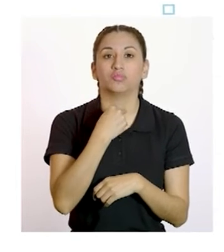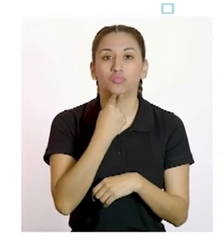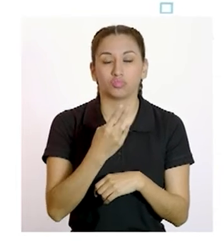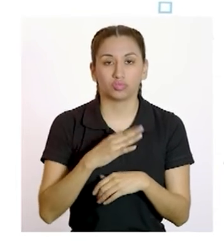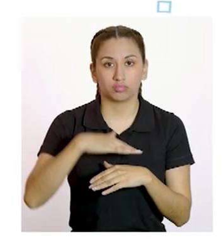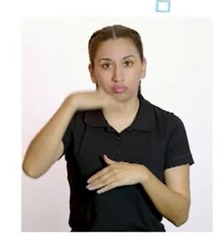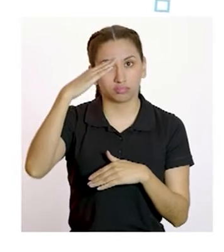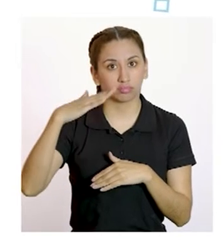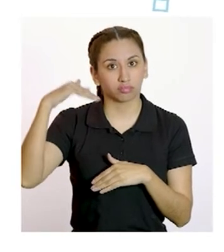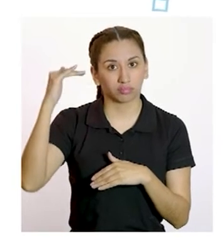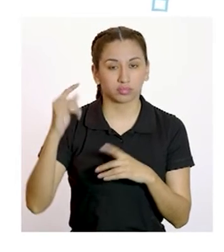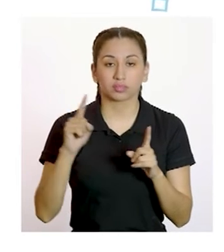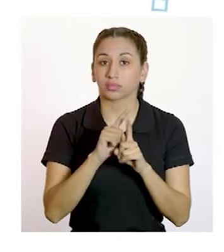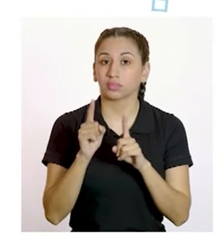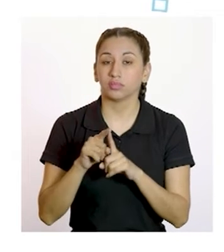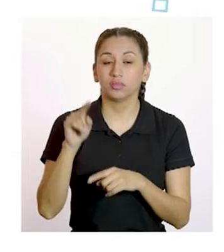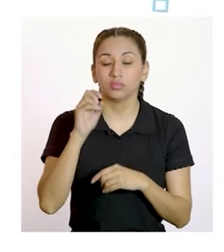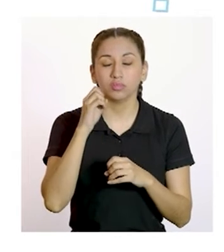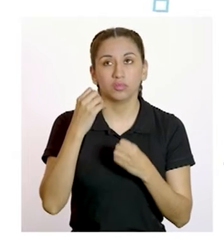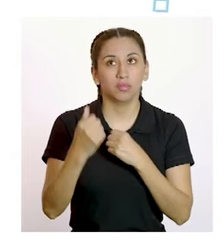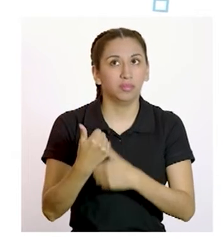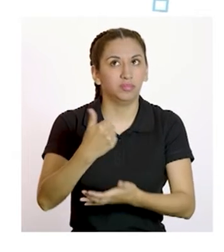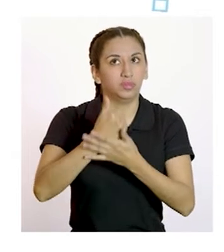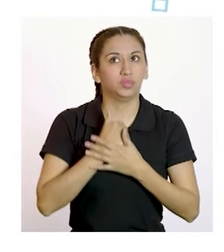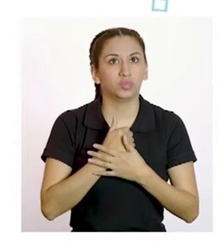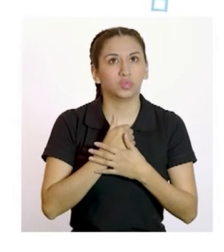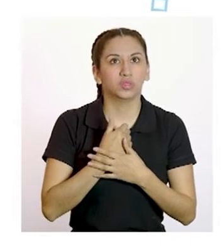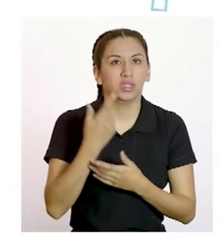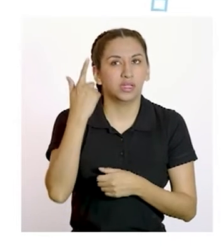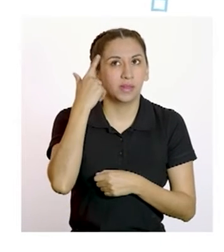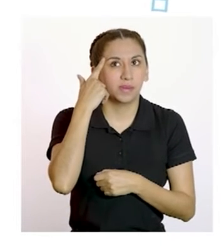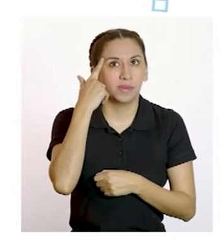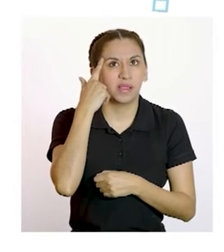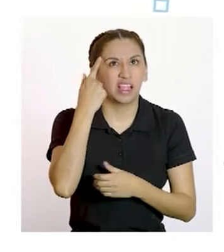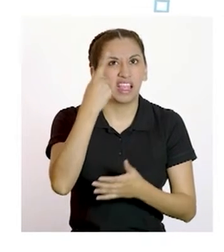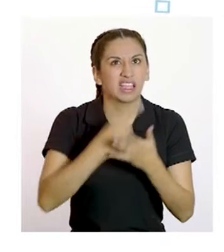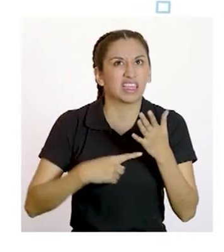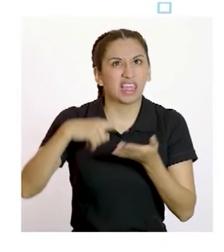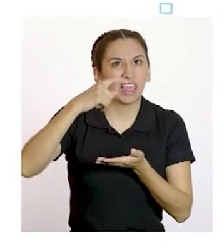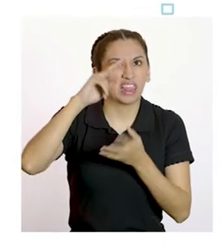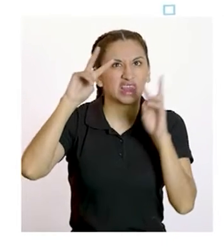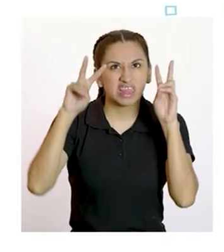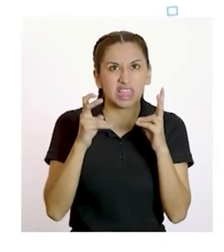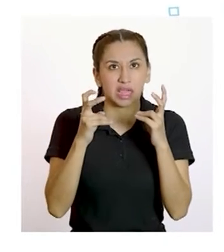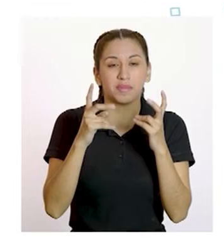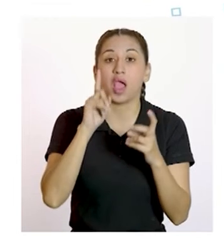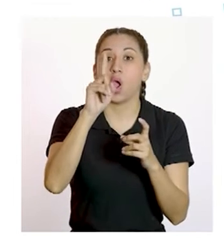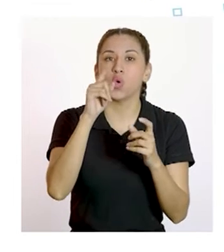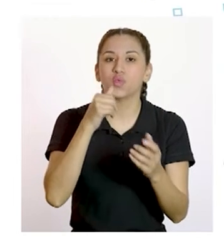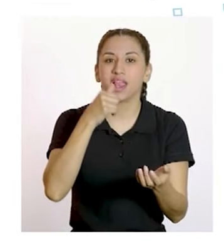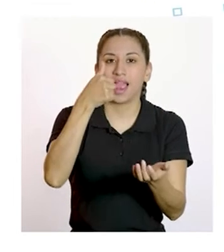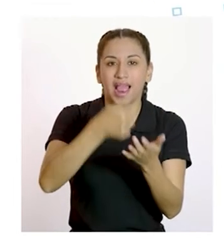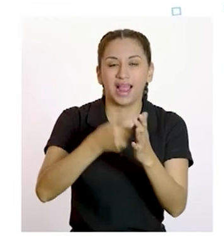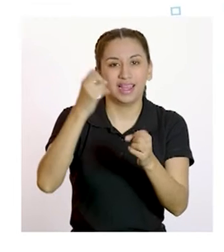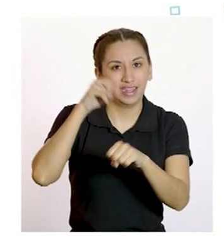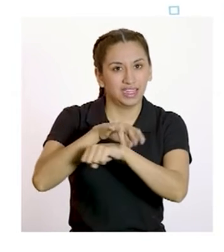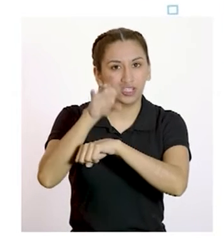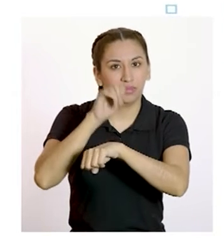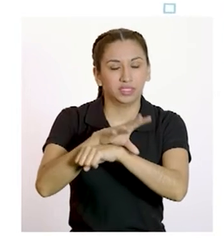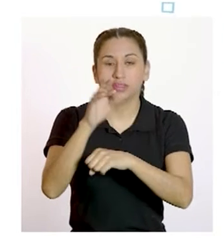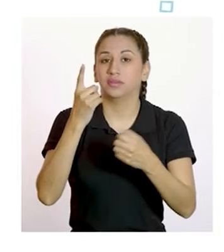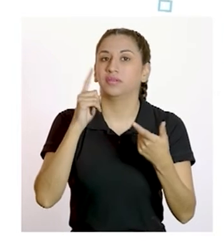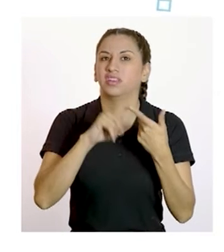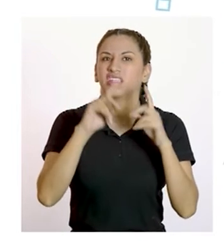usará. Nos orientamos con algunas preguntas. ¿Qué texto escribiré? Escribiremos una cartilla de